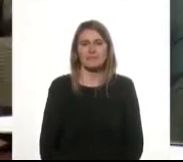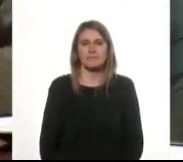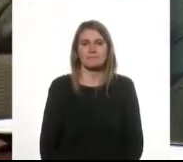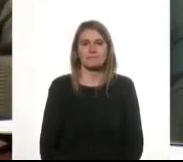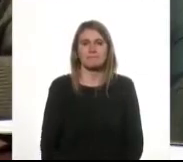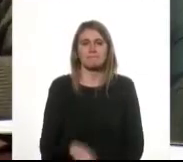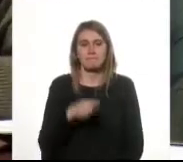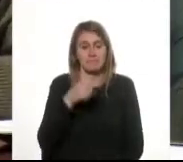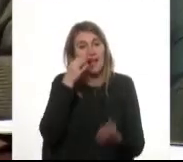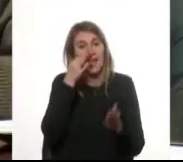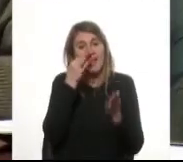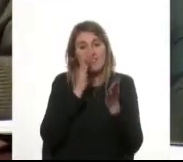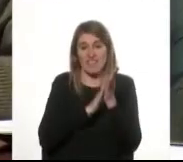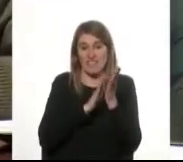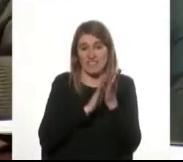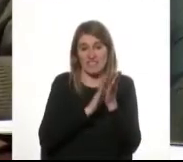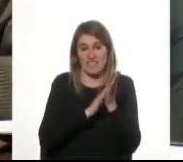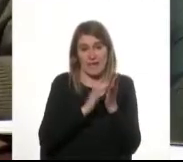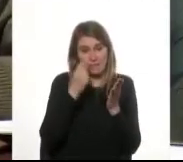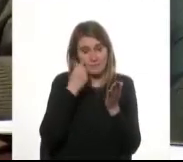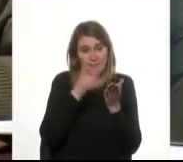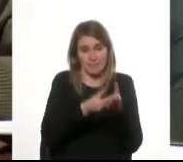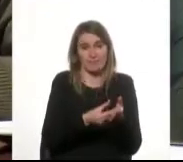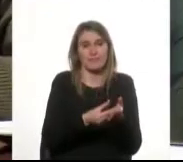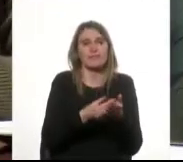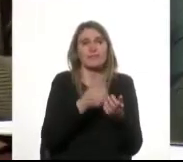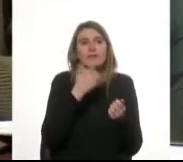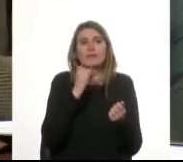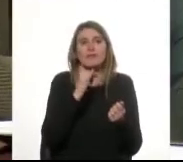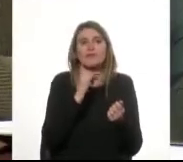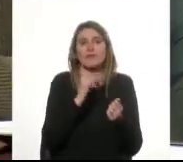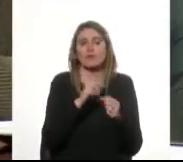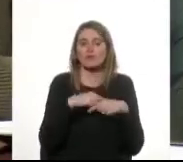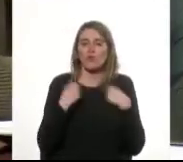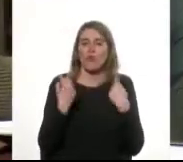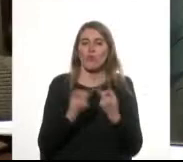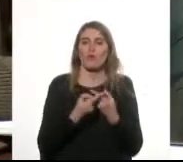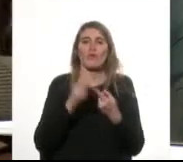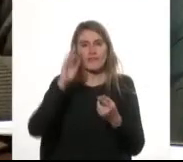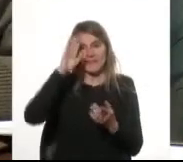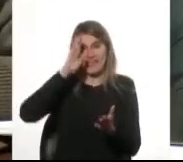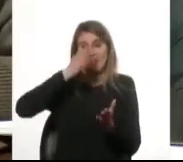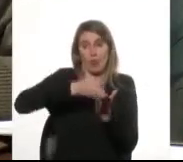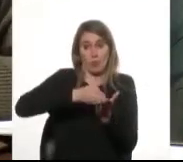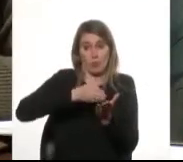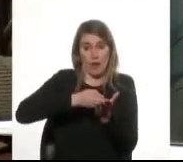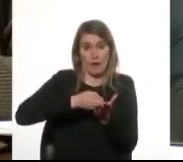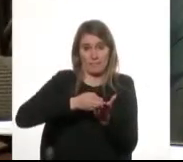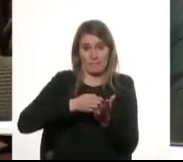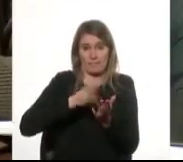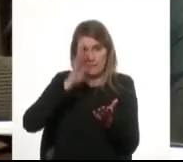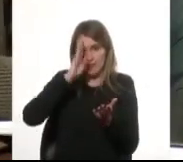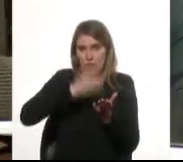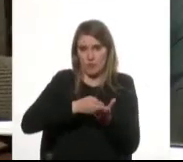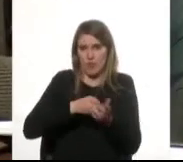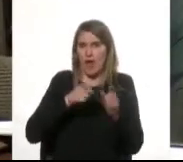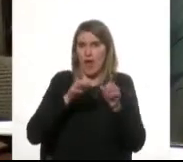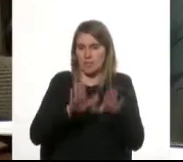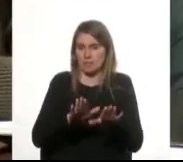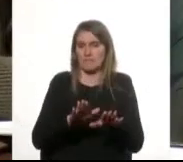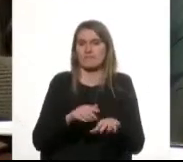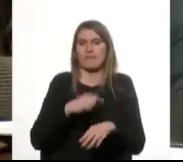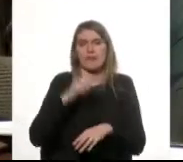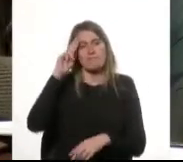Estas evidencias, el hecho de que todo el aparato de la dictadura estuviera intacto, nuestra